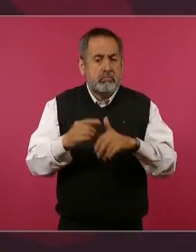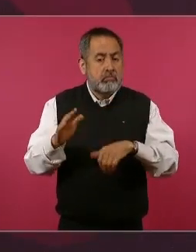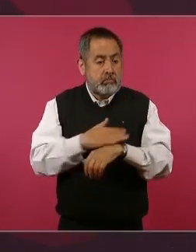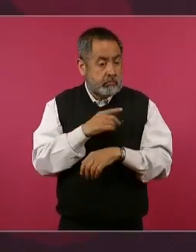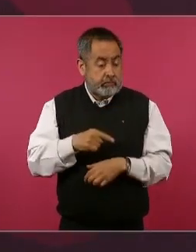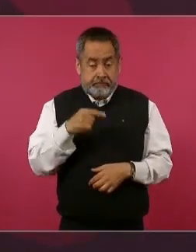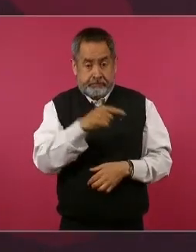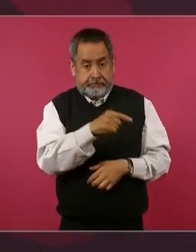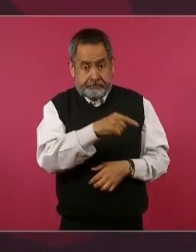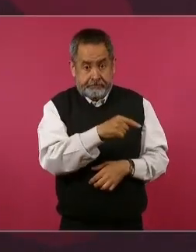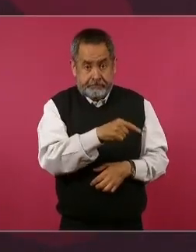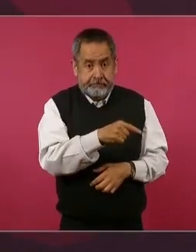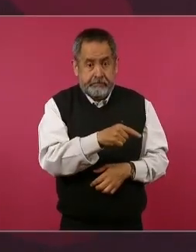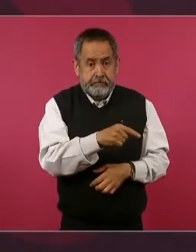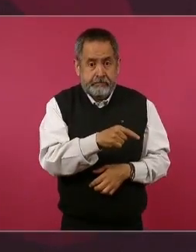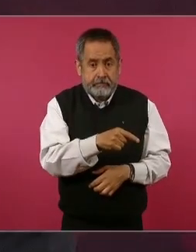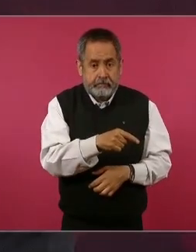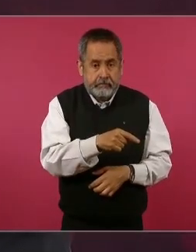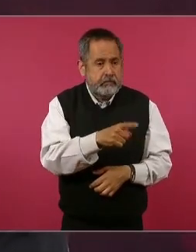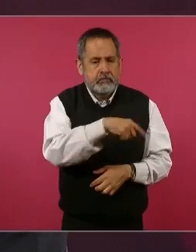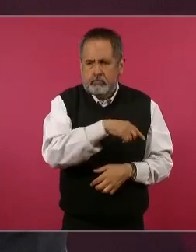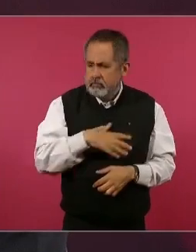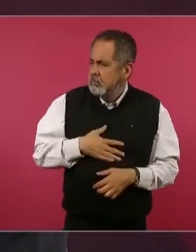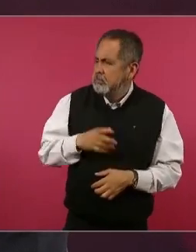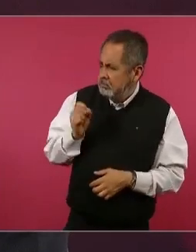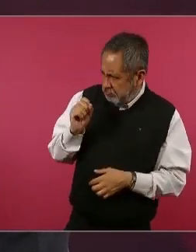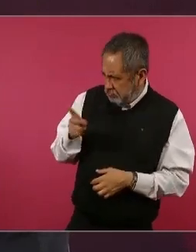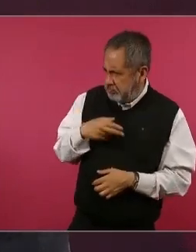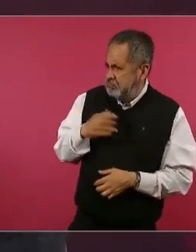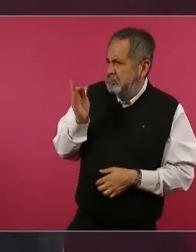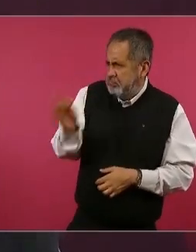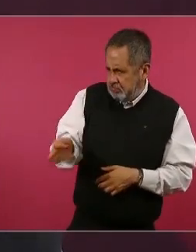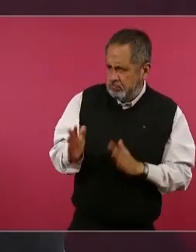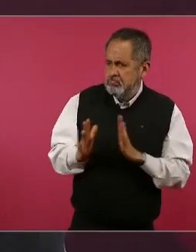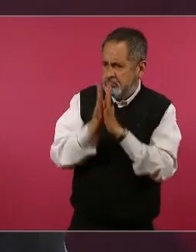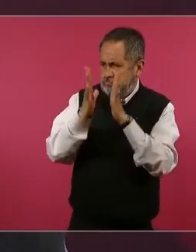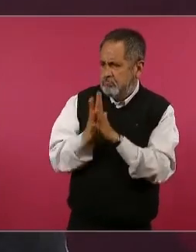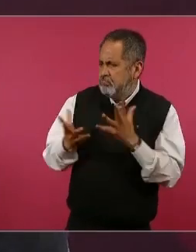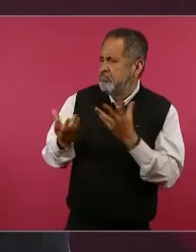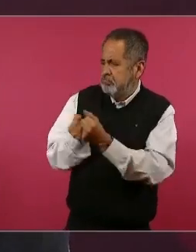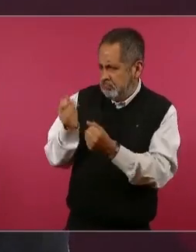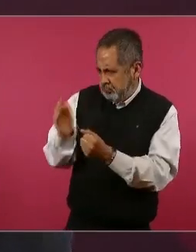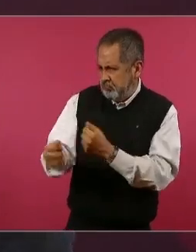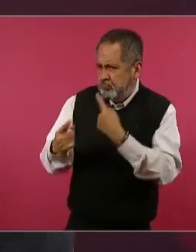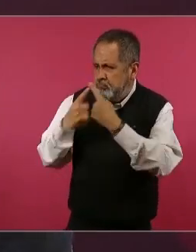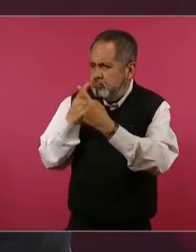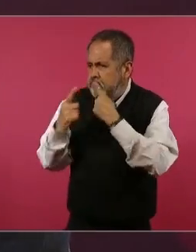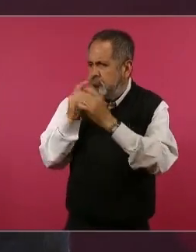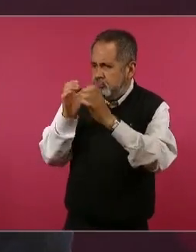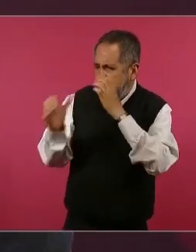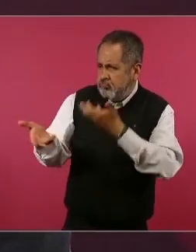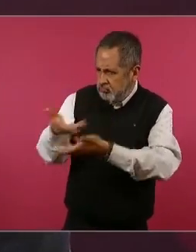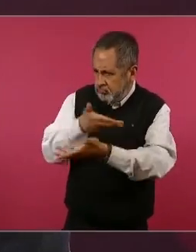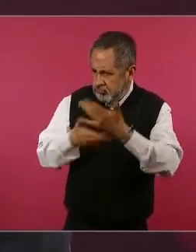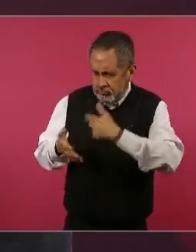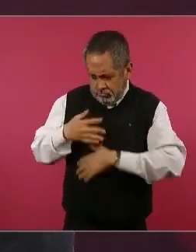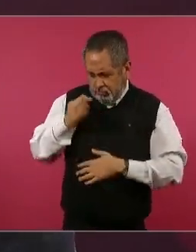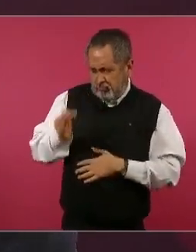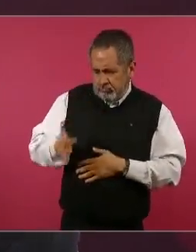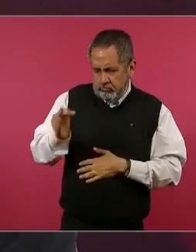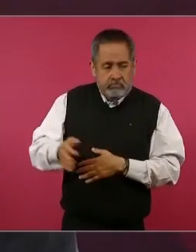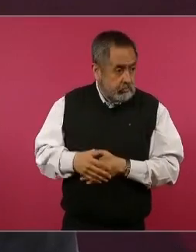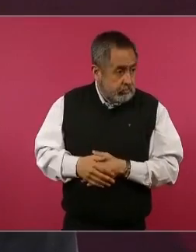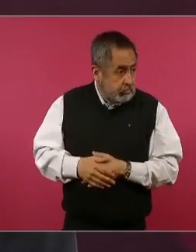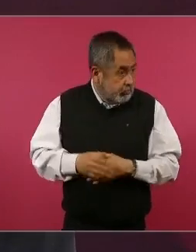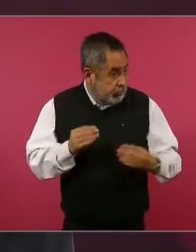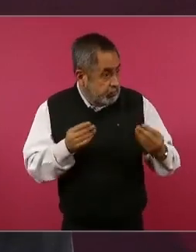hablaron de que aceptaban participar en el diálogo, en el debate, y